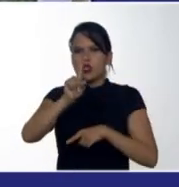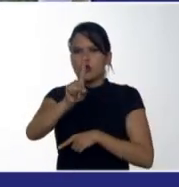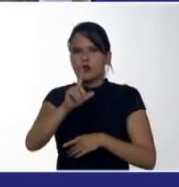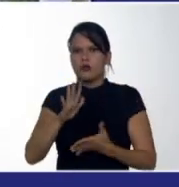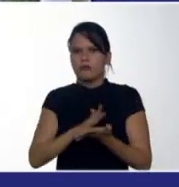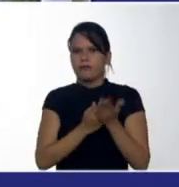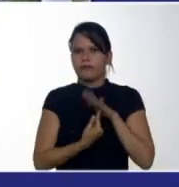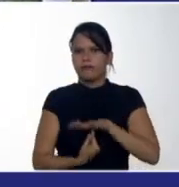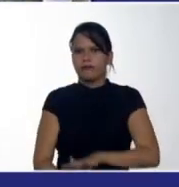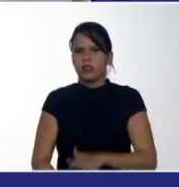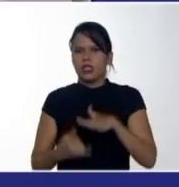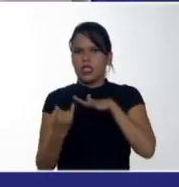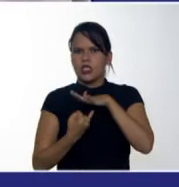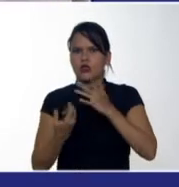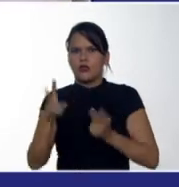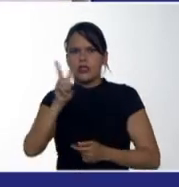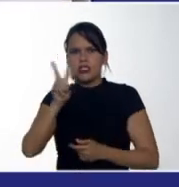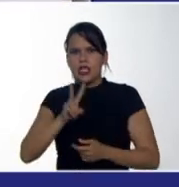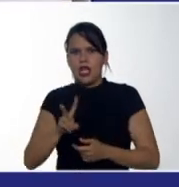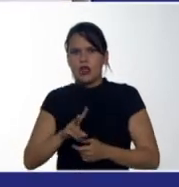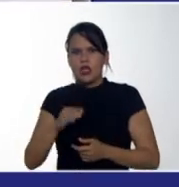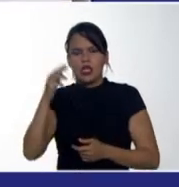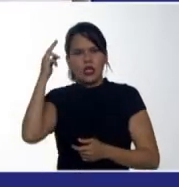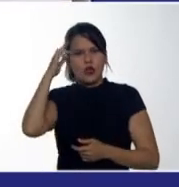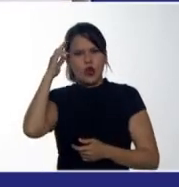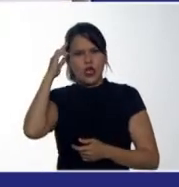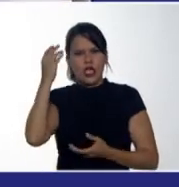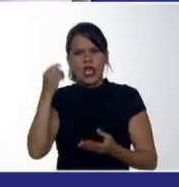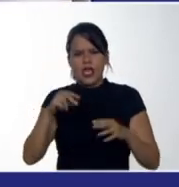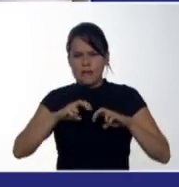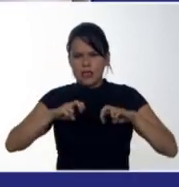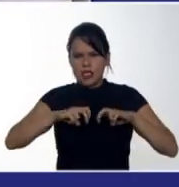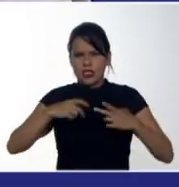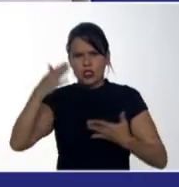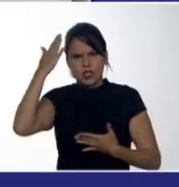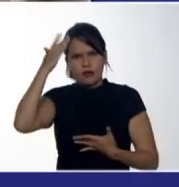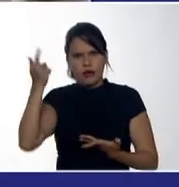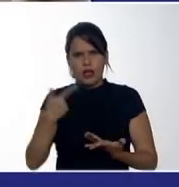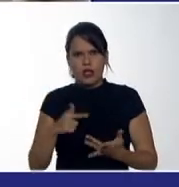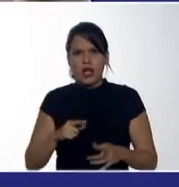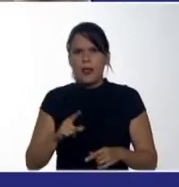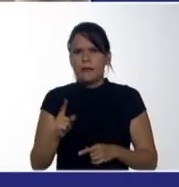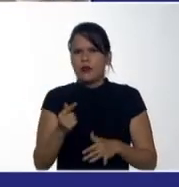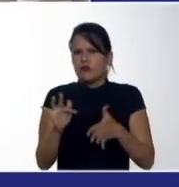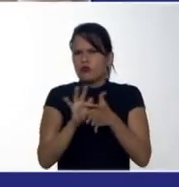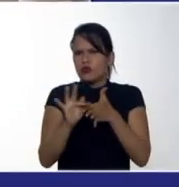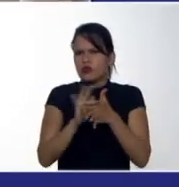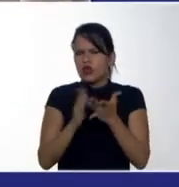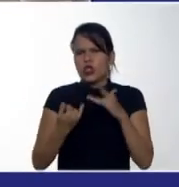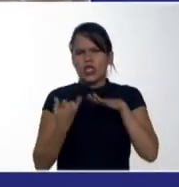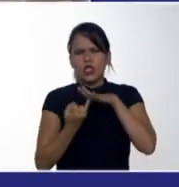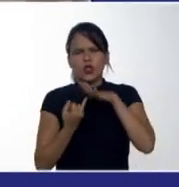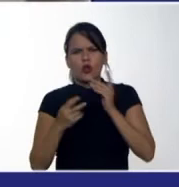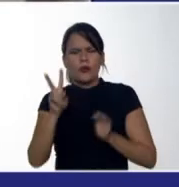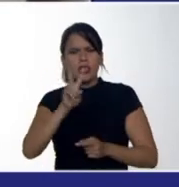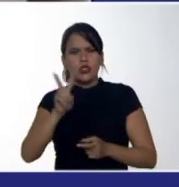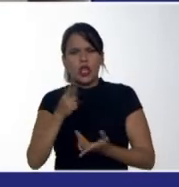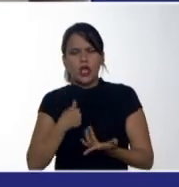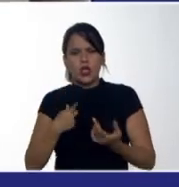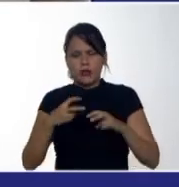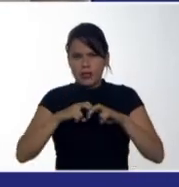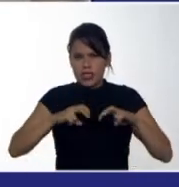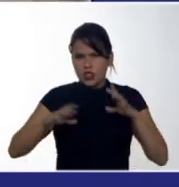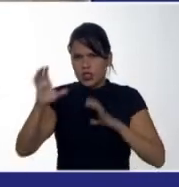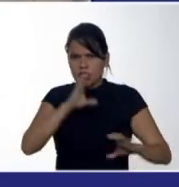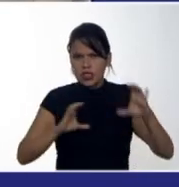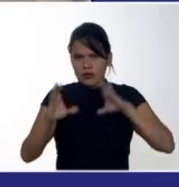del Instituto Venezolano de Neurología e Investigaciones Cerebrales. La principal función del Instituto Venezolano de Investigaciones